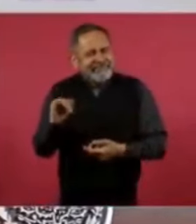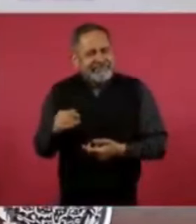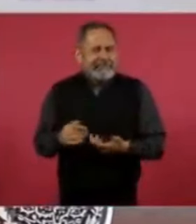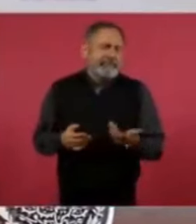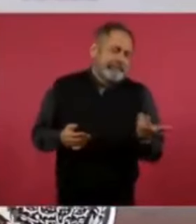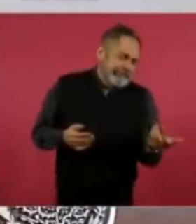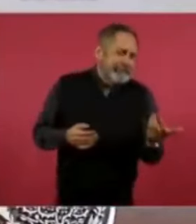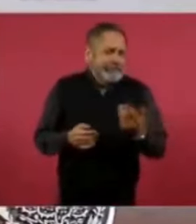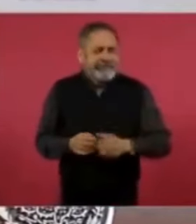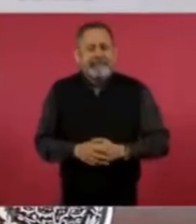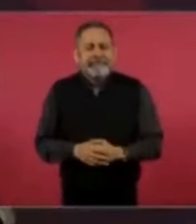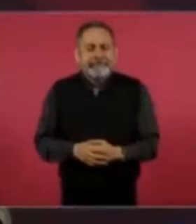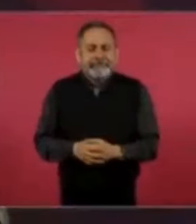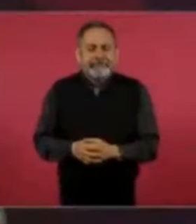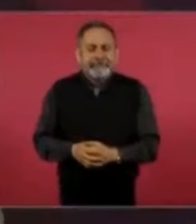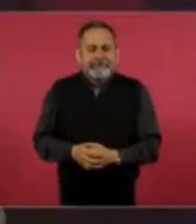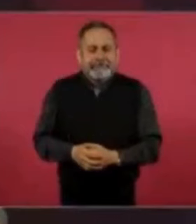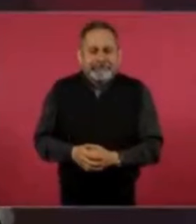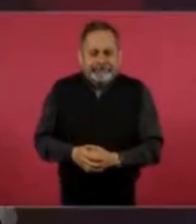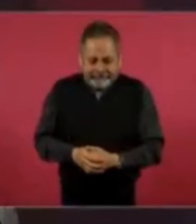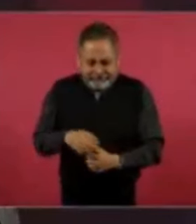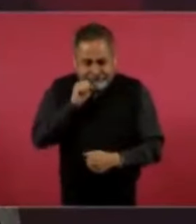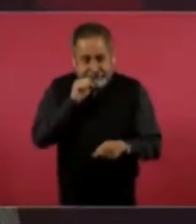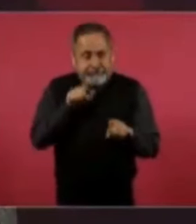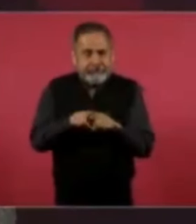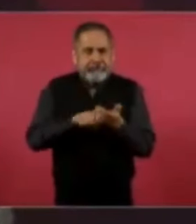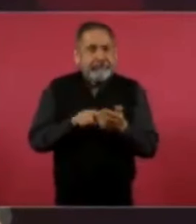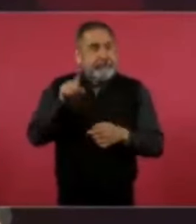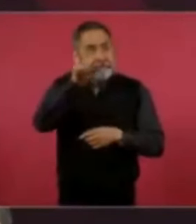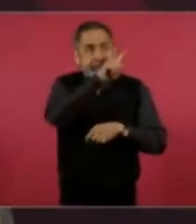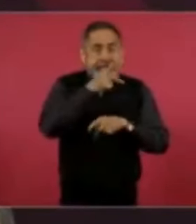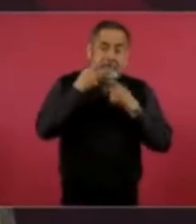Entonces ahora se habla